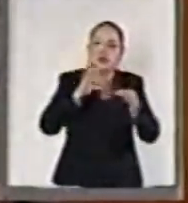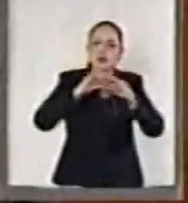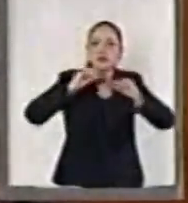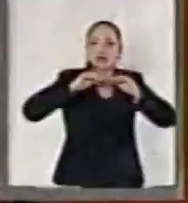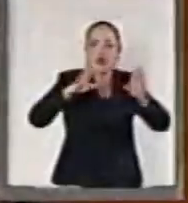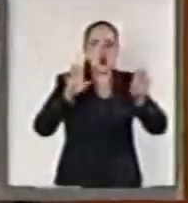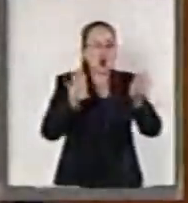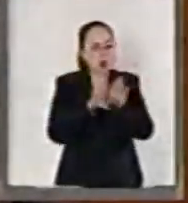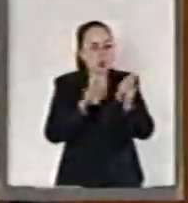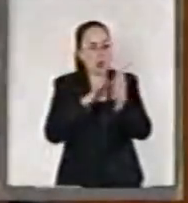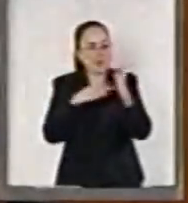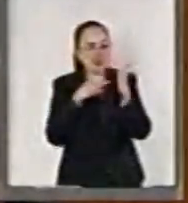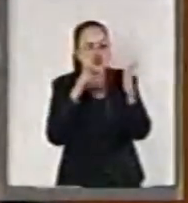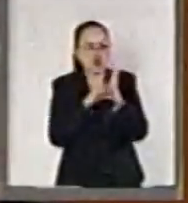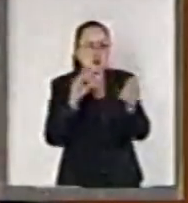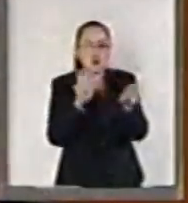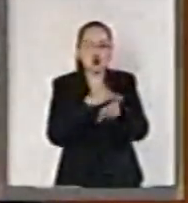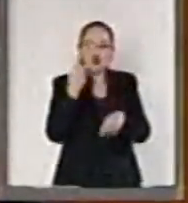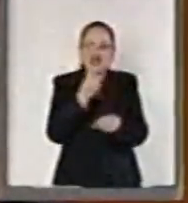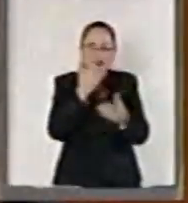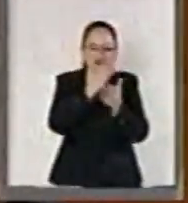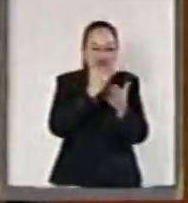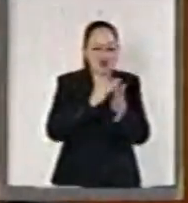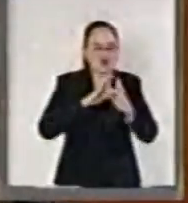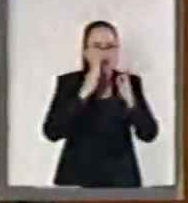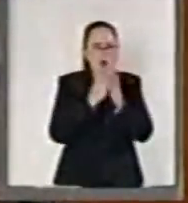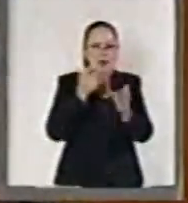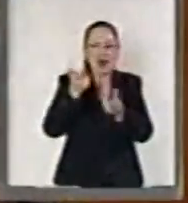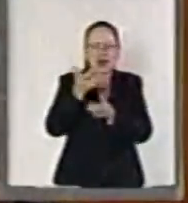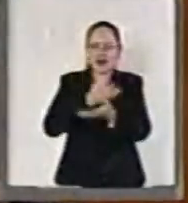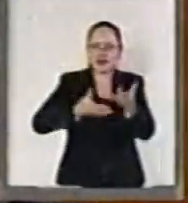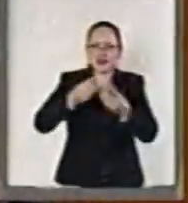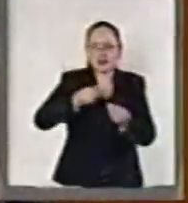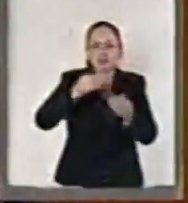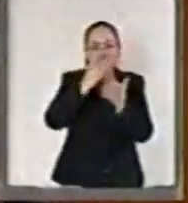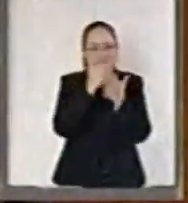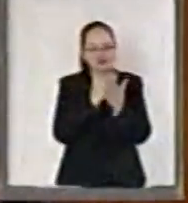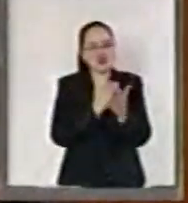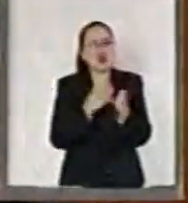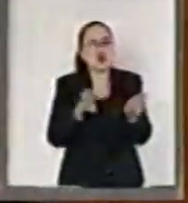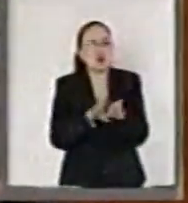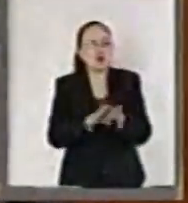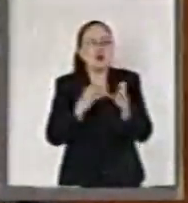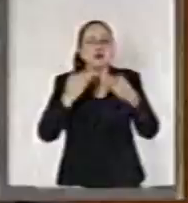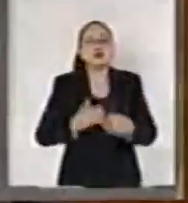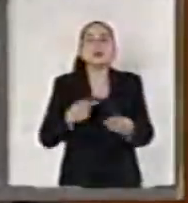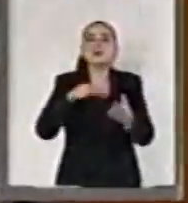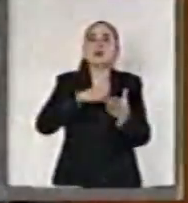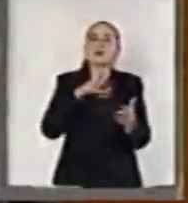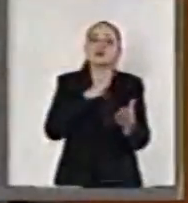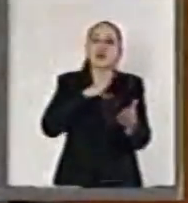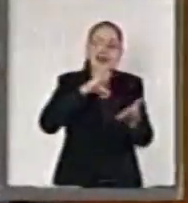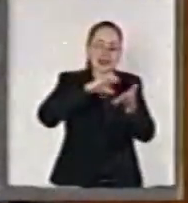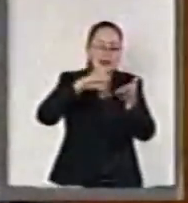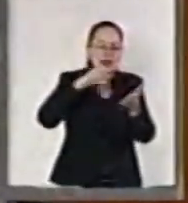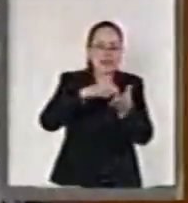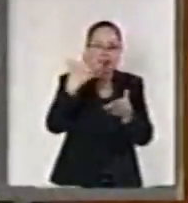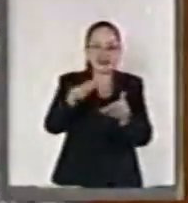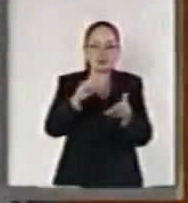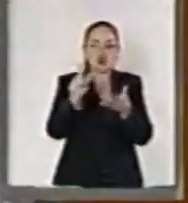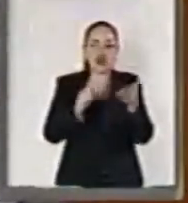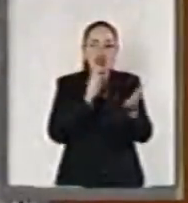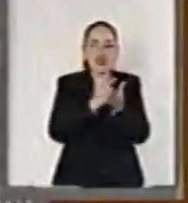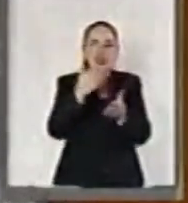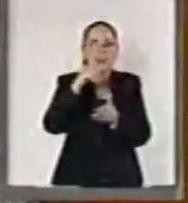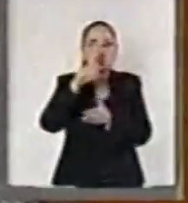metodología por varios argumentos. Uno es de que está aplicando el décimo transitorio de la Ley de Hidrocarburos,